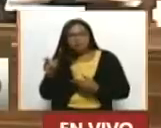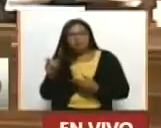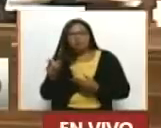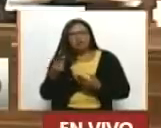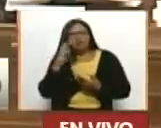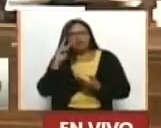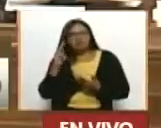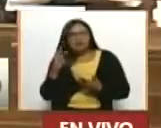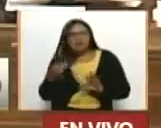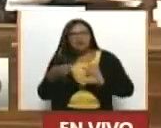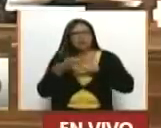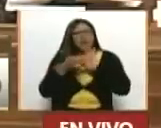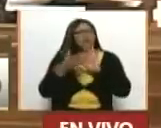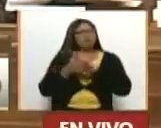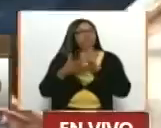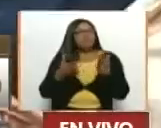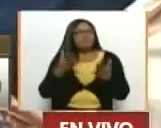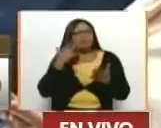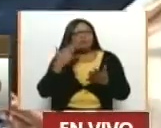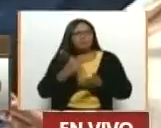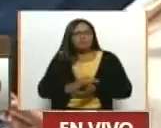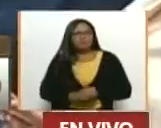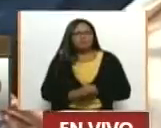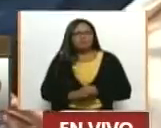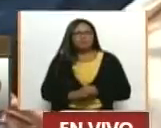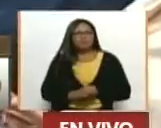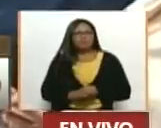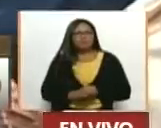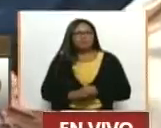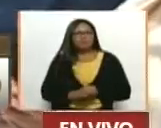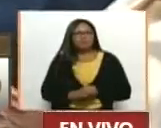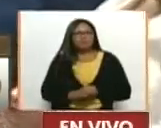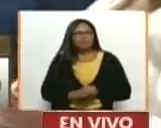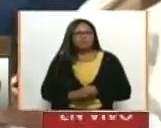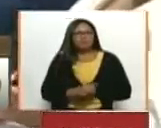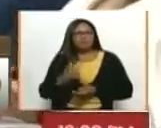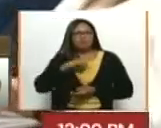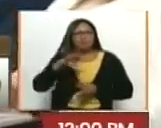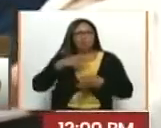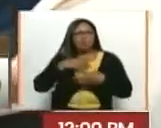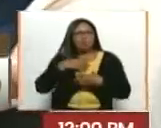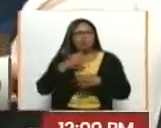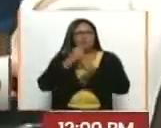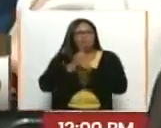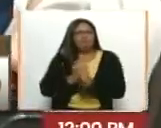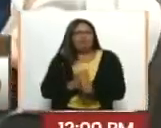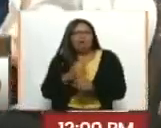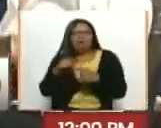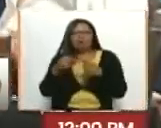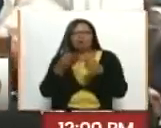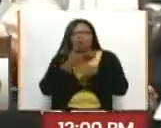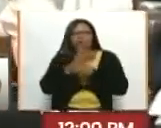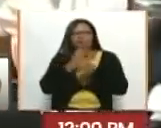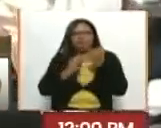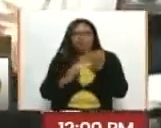suntuosos ligados al delito, nosotros no podemos esperar que